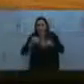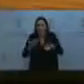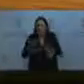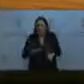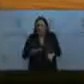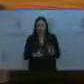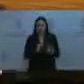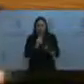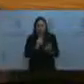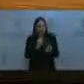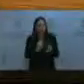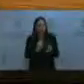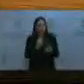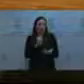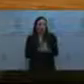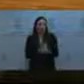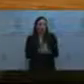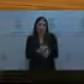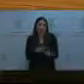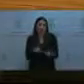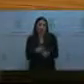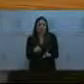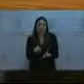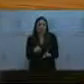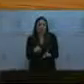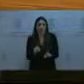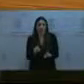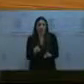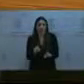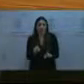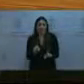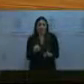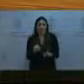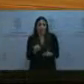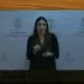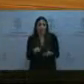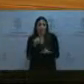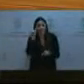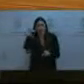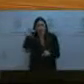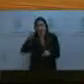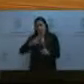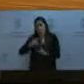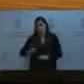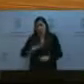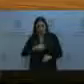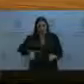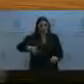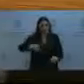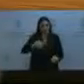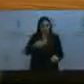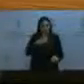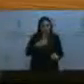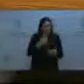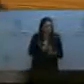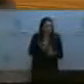el debate o mi intervención en la pasada, en la última iniciativa de Podemos. Pero las garantías